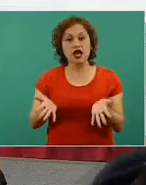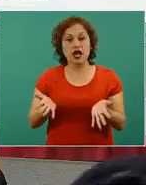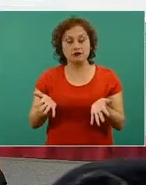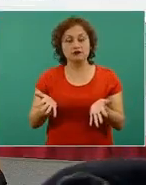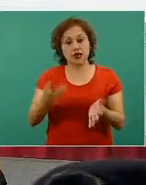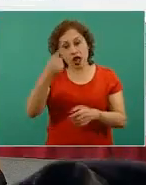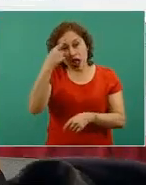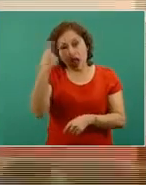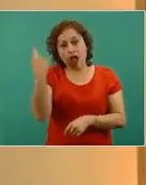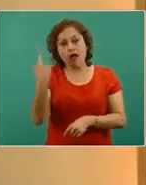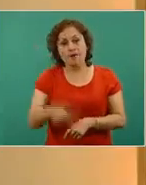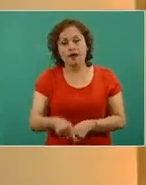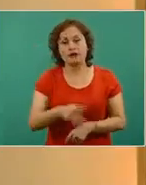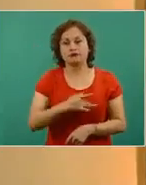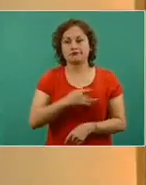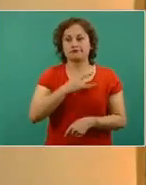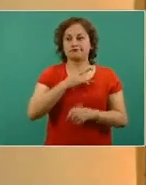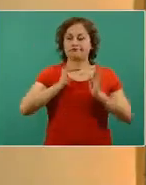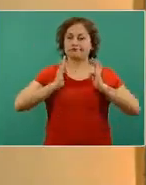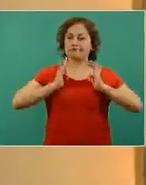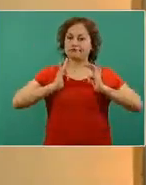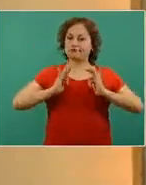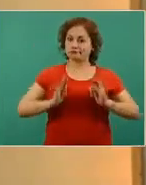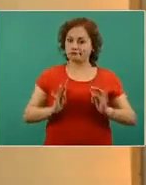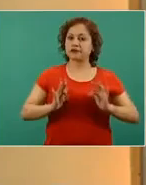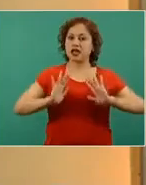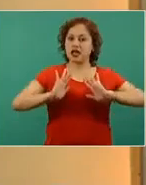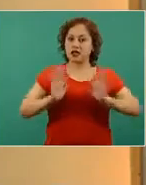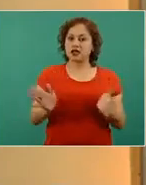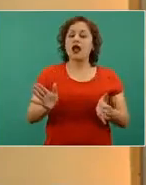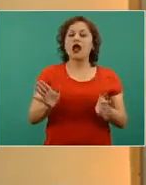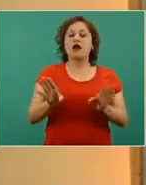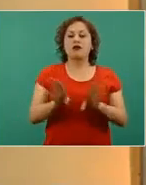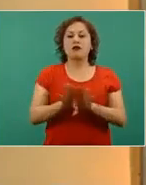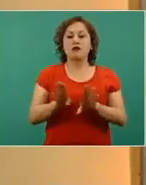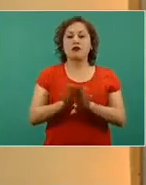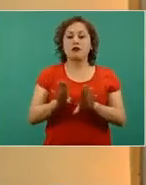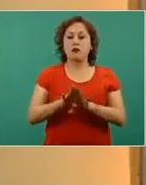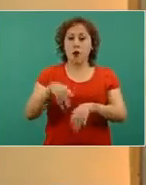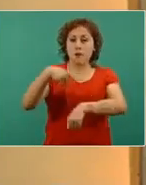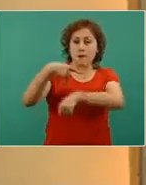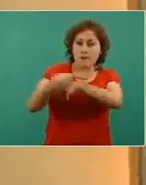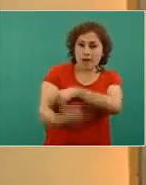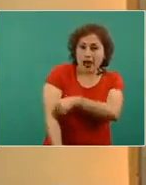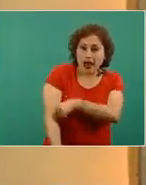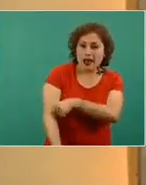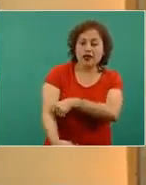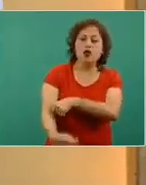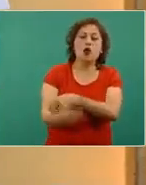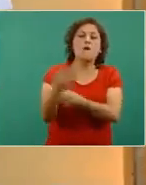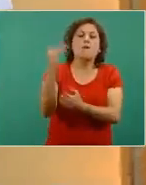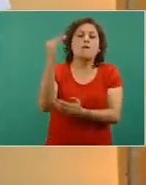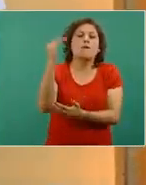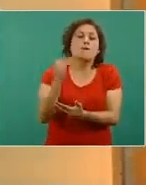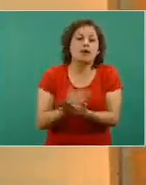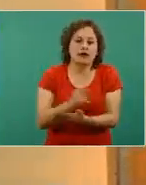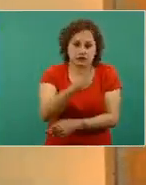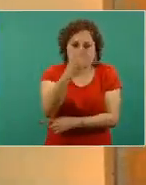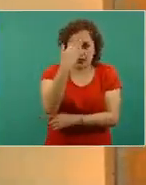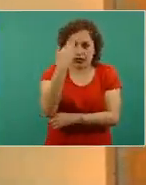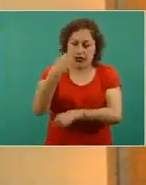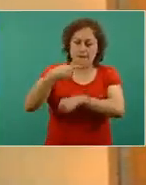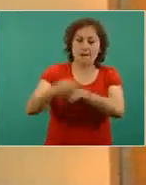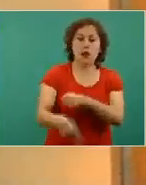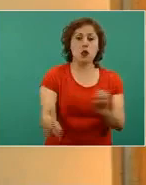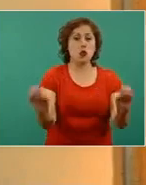porque permiten conocer que el riesgo es el mínimo posible. Nunca hay riesgo cero en epidemiología, nunca hay cero riesgo,